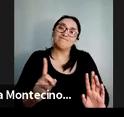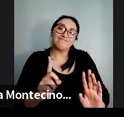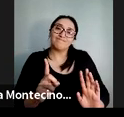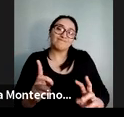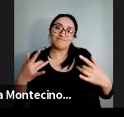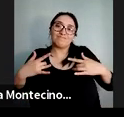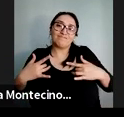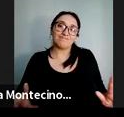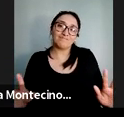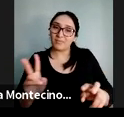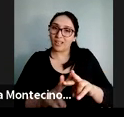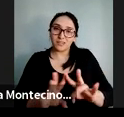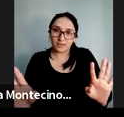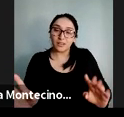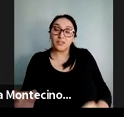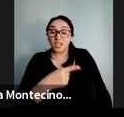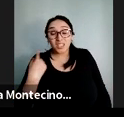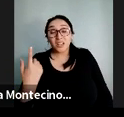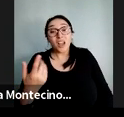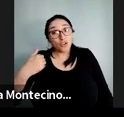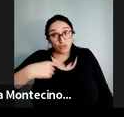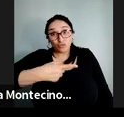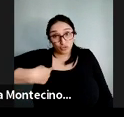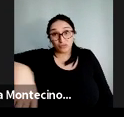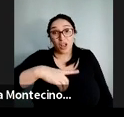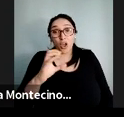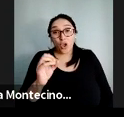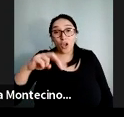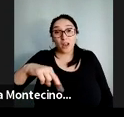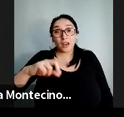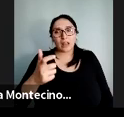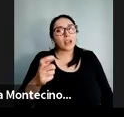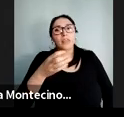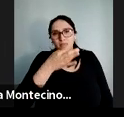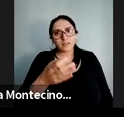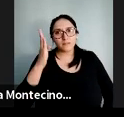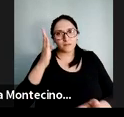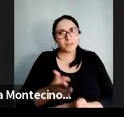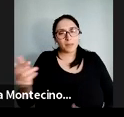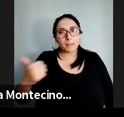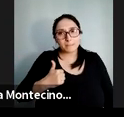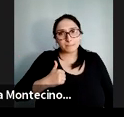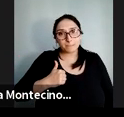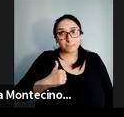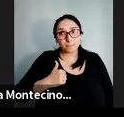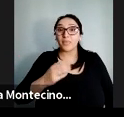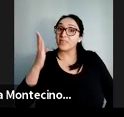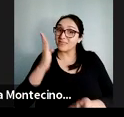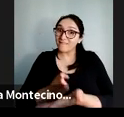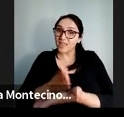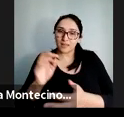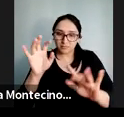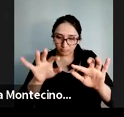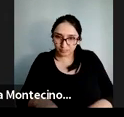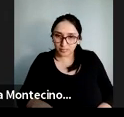ONG, porque ellos tienen el deber de tomar registro de lo que te está ocurriendo. Pero muchas veces lo que